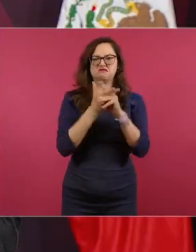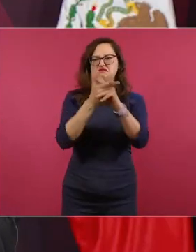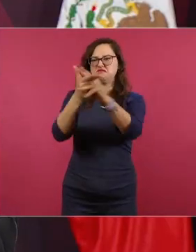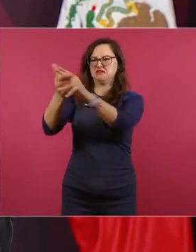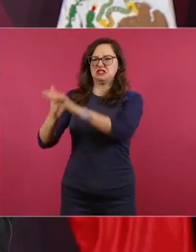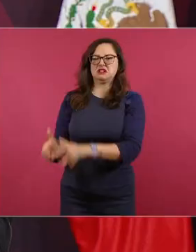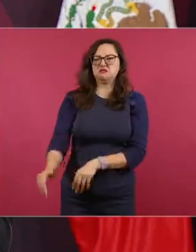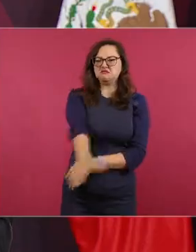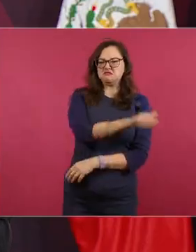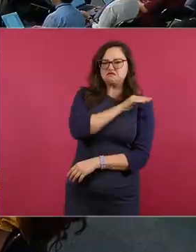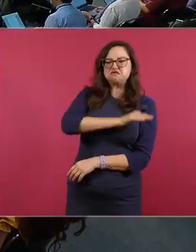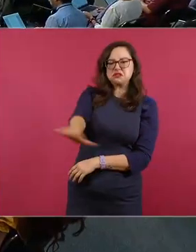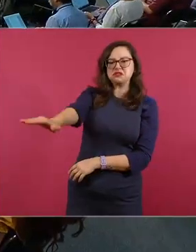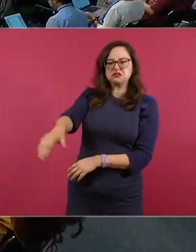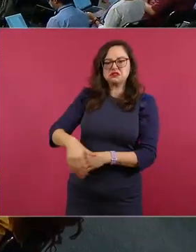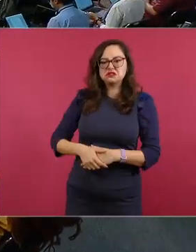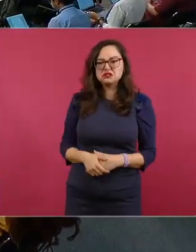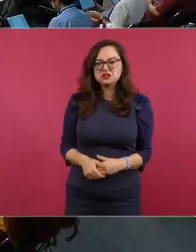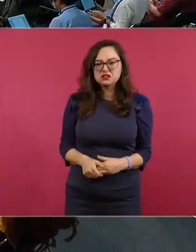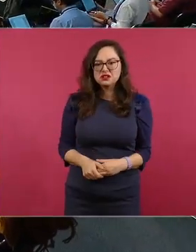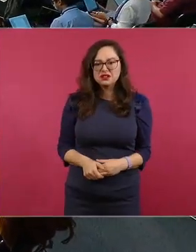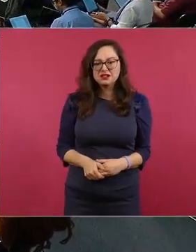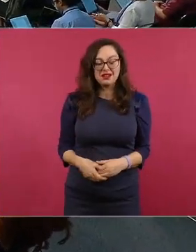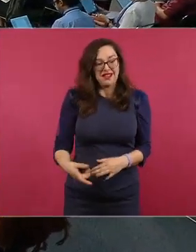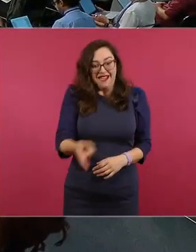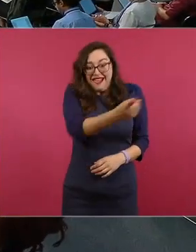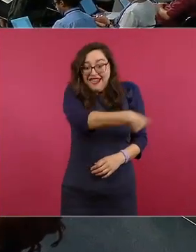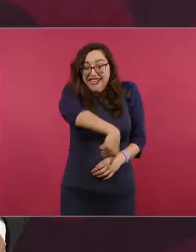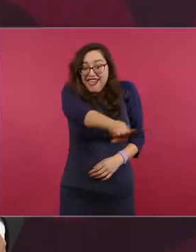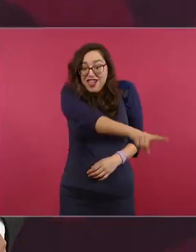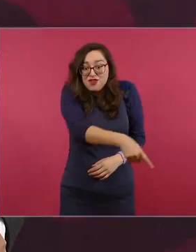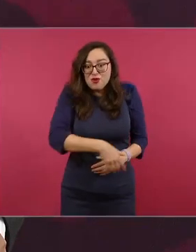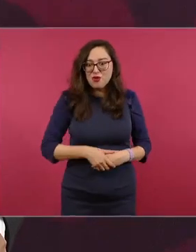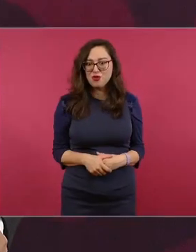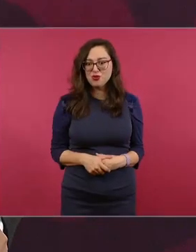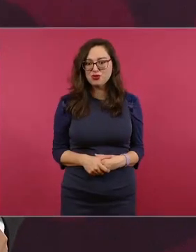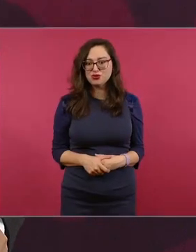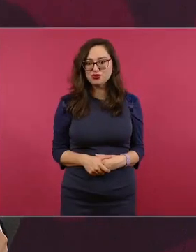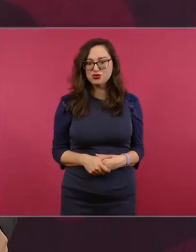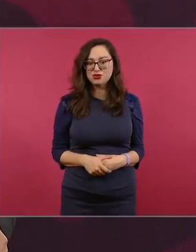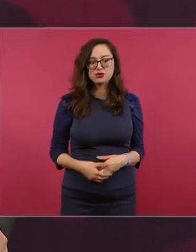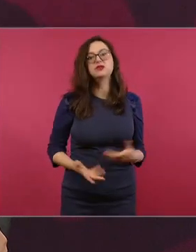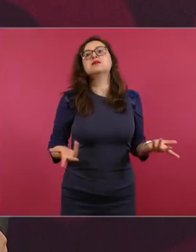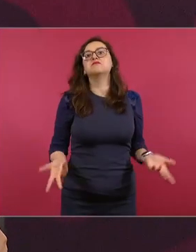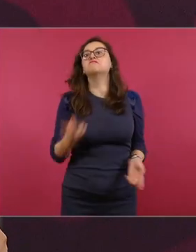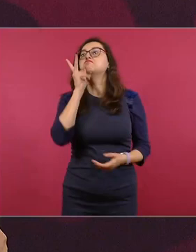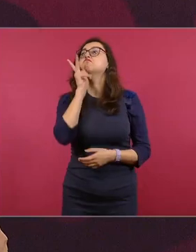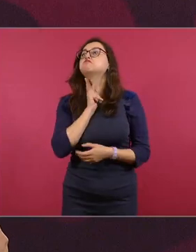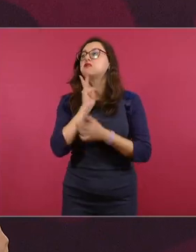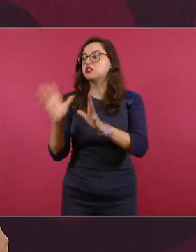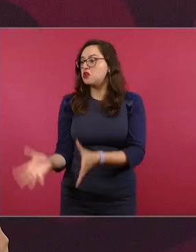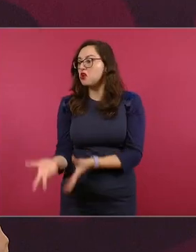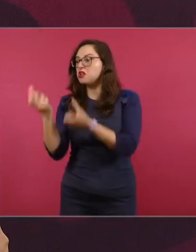¿Qué no fueron los conservadores los que se opusieron a la expropiación petrolera?